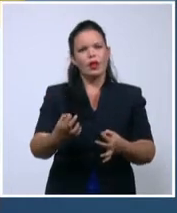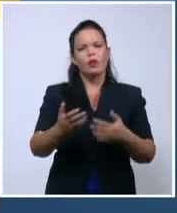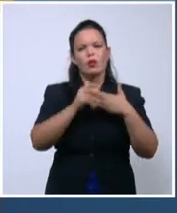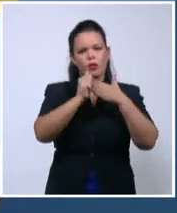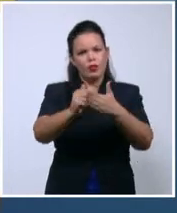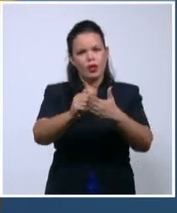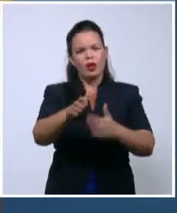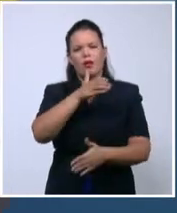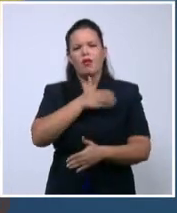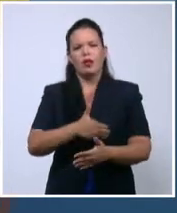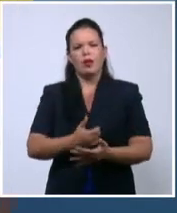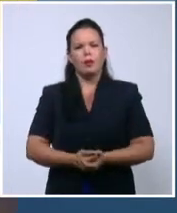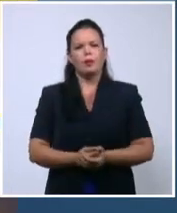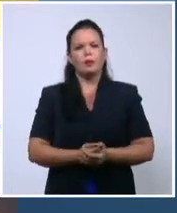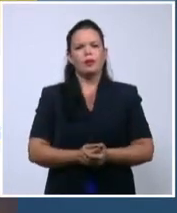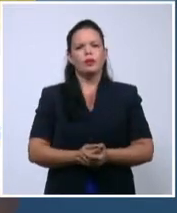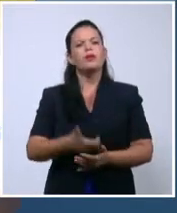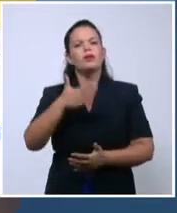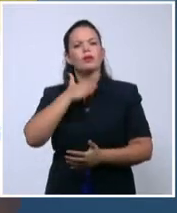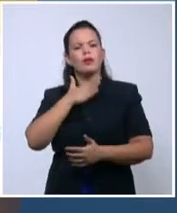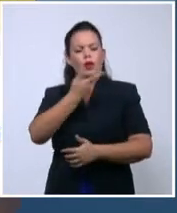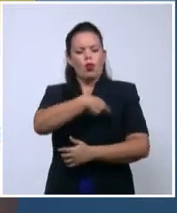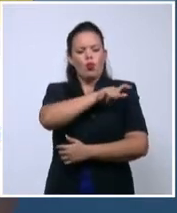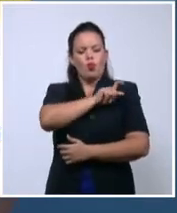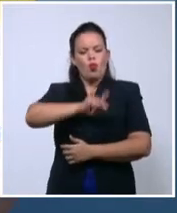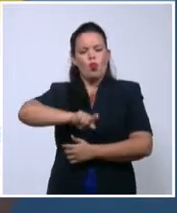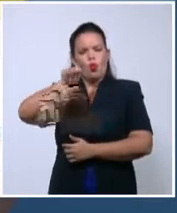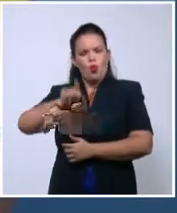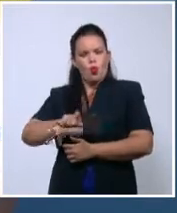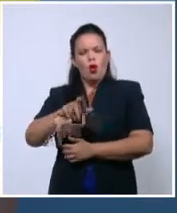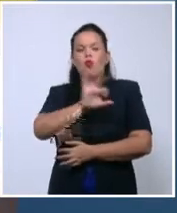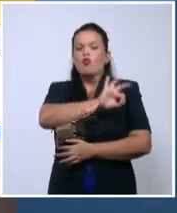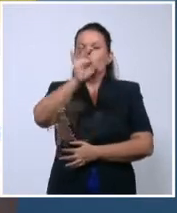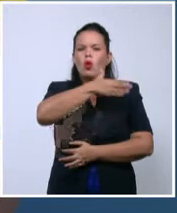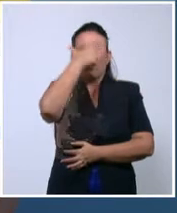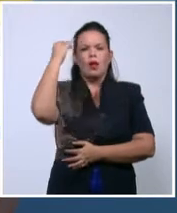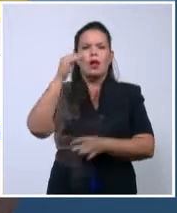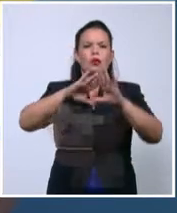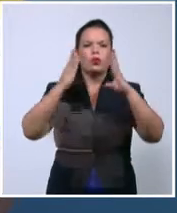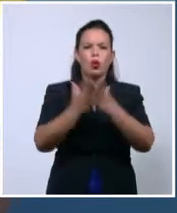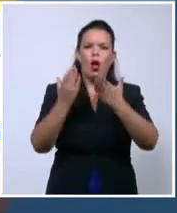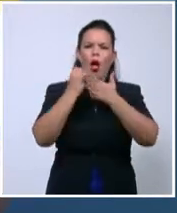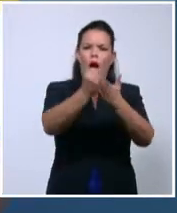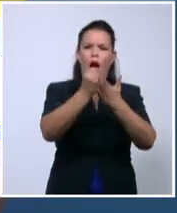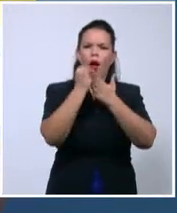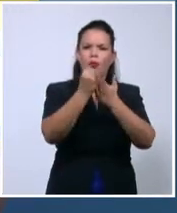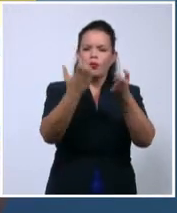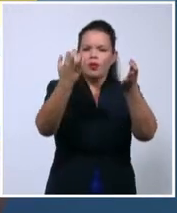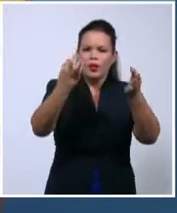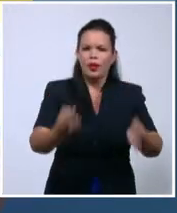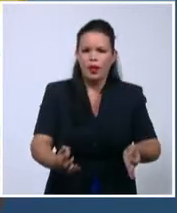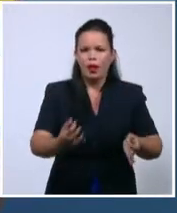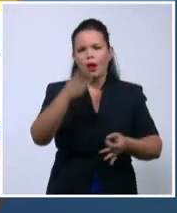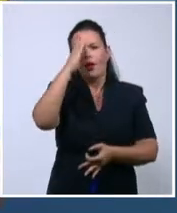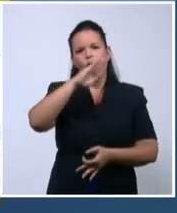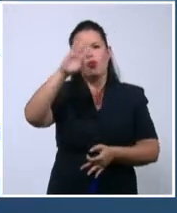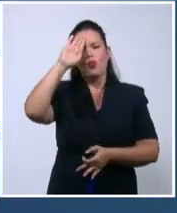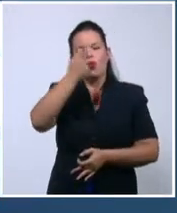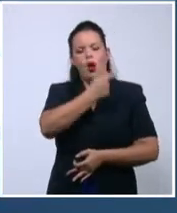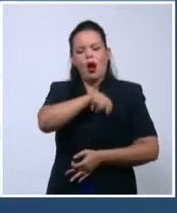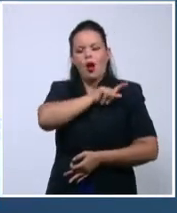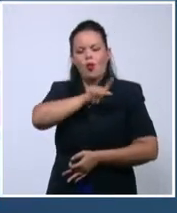pueblo y el gobierno de Camboya nunca olvidarán el invaluable apoyo y la asistencia del gobierno y del pueblo cubano para